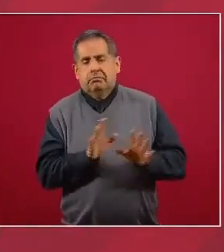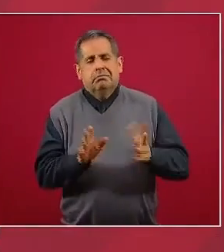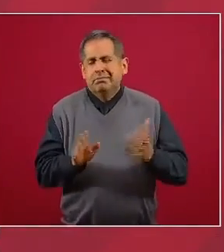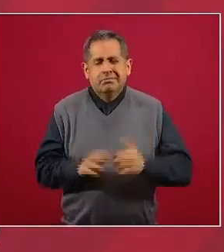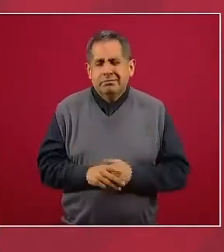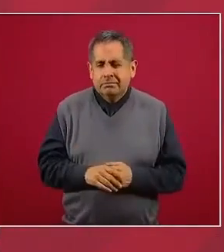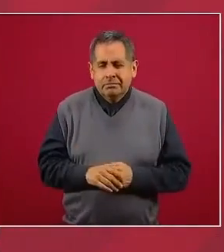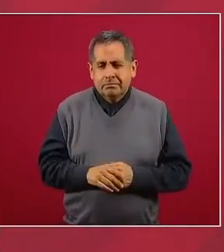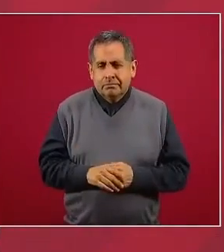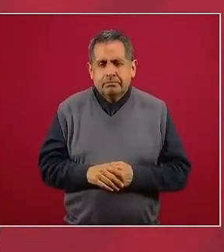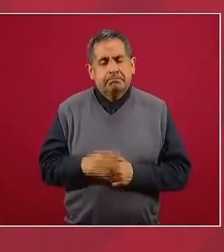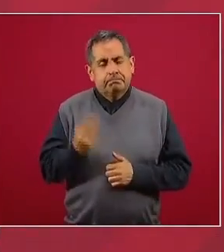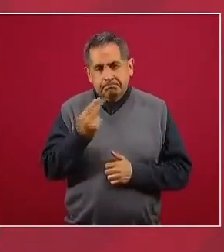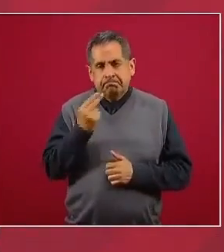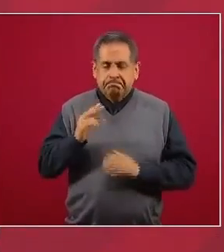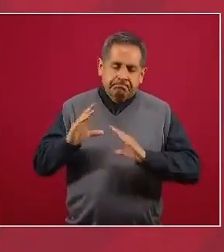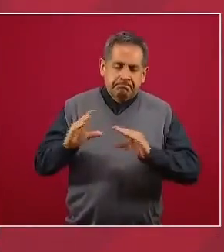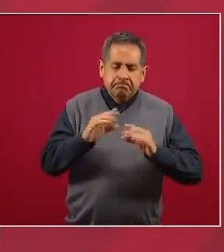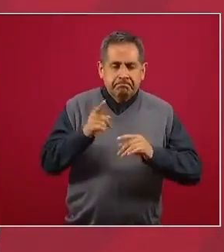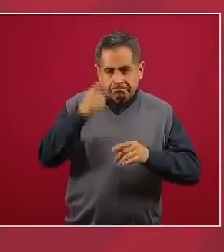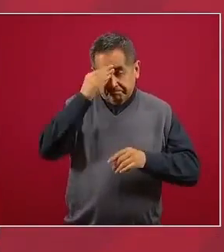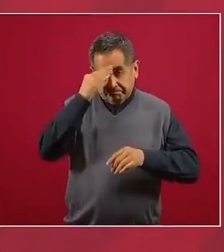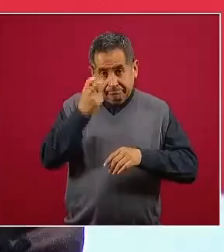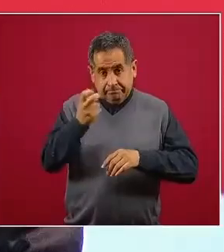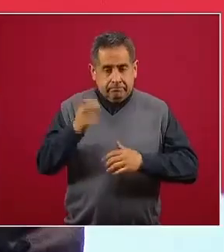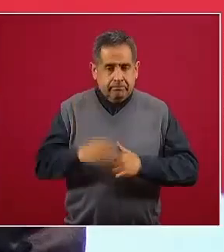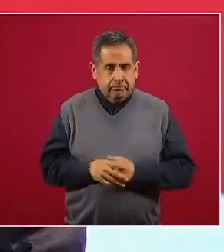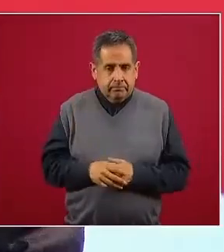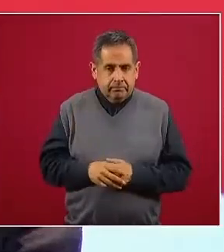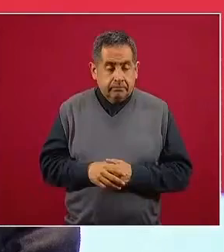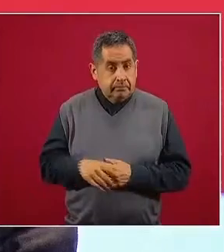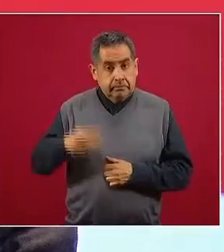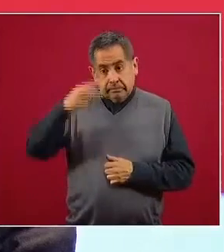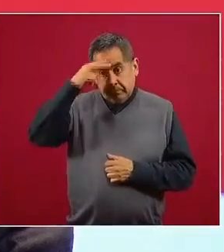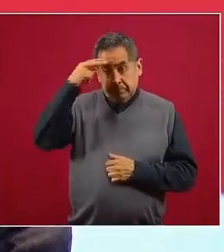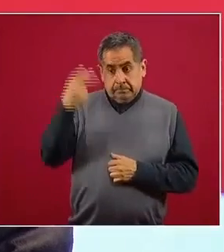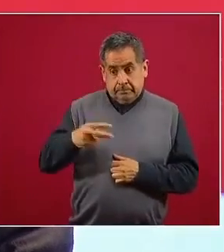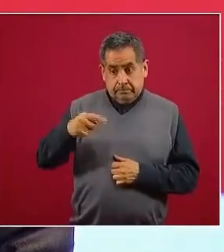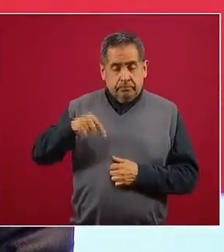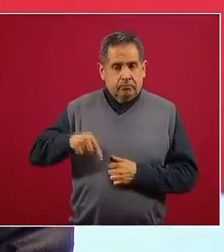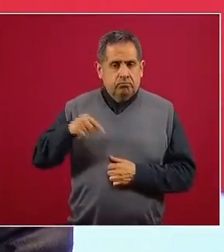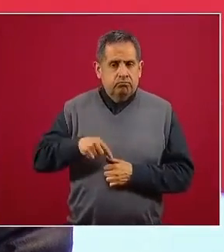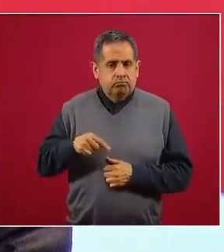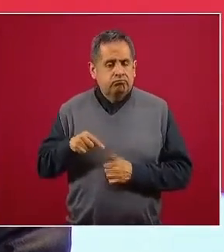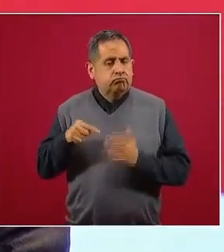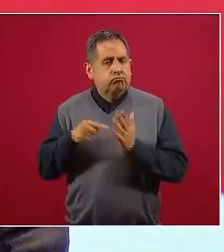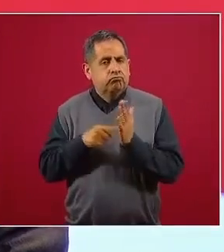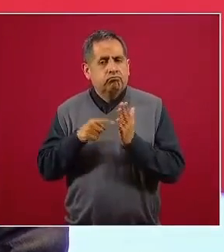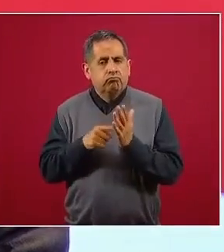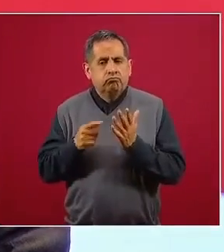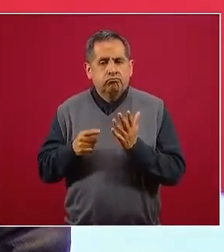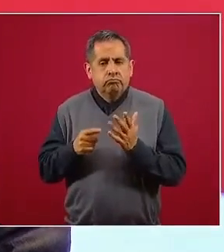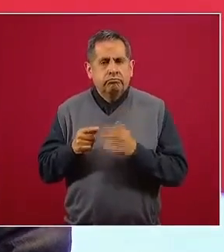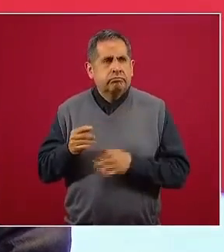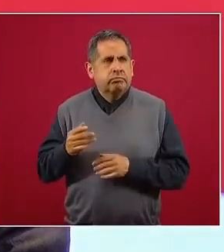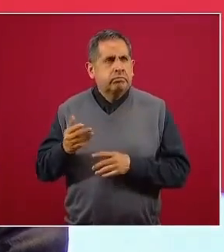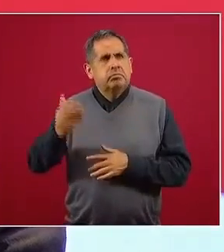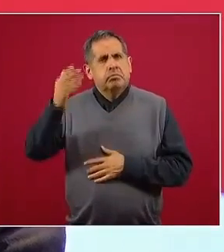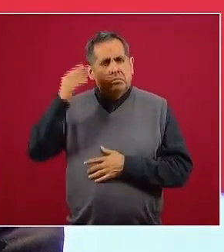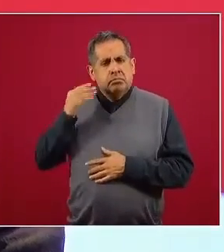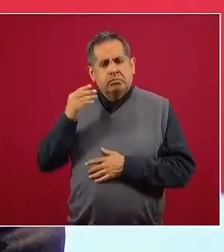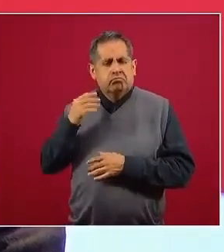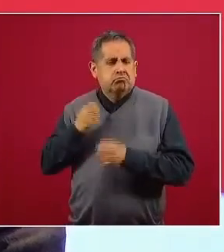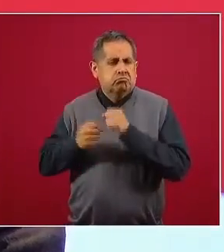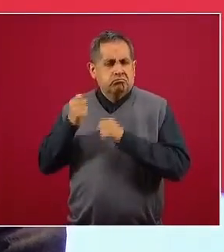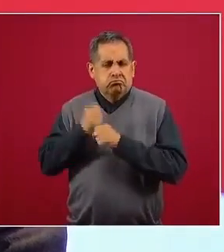Entonces, todos estos elementos hay que tomarlos en cuenta. México tiene por fundamento desde hace mucho tiempo,